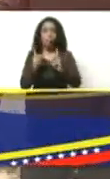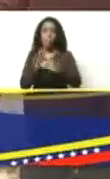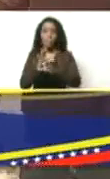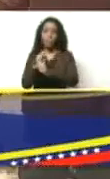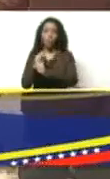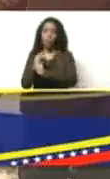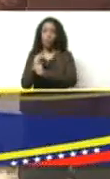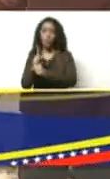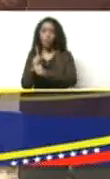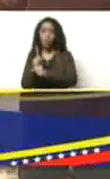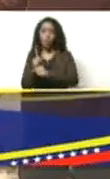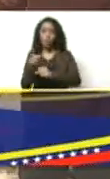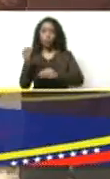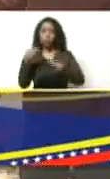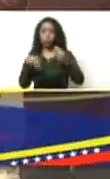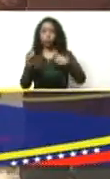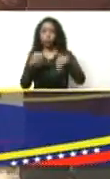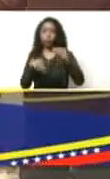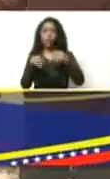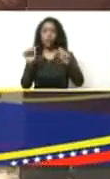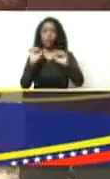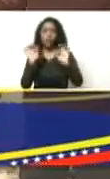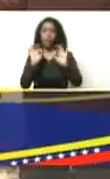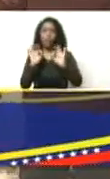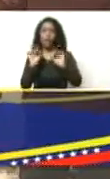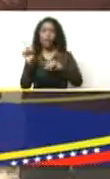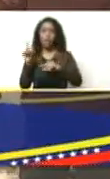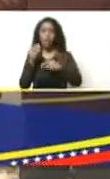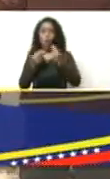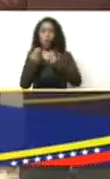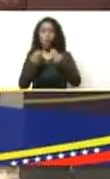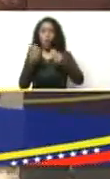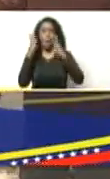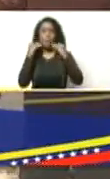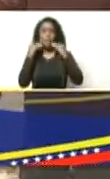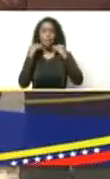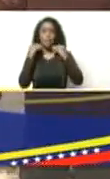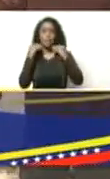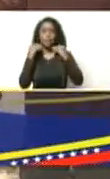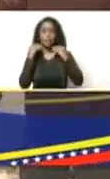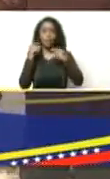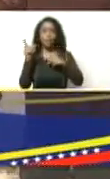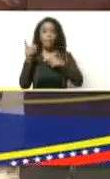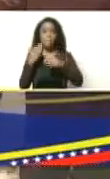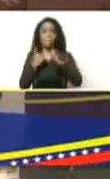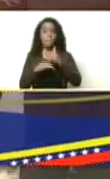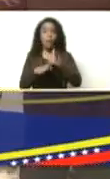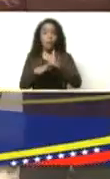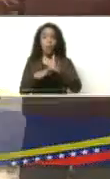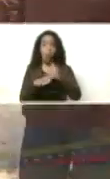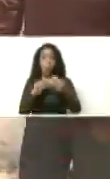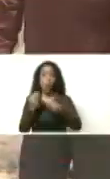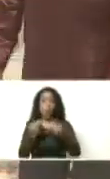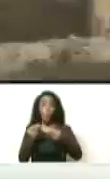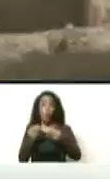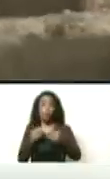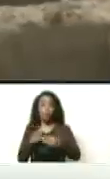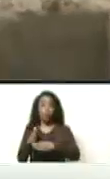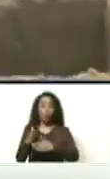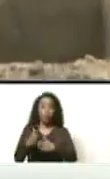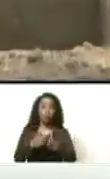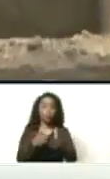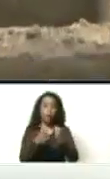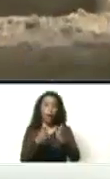agrotóxicos, de los agroquímicos, y así con esta experiencia e innovación vamos en camino a vencer la